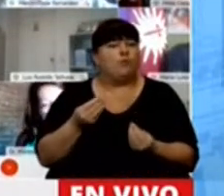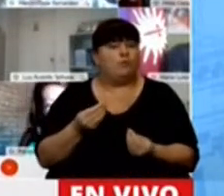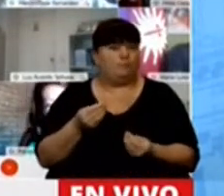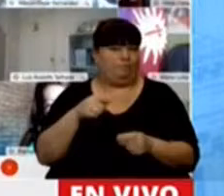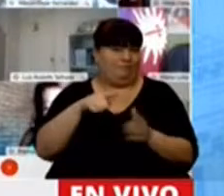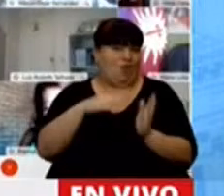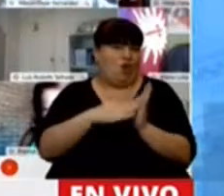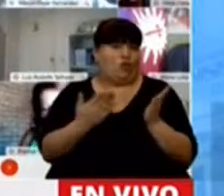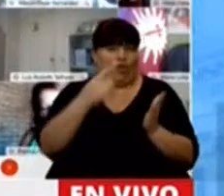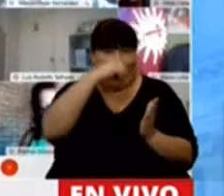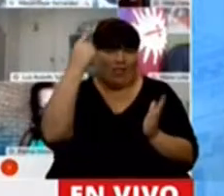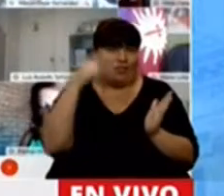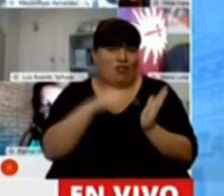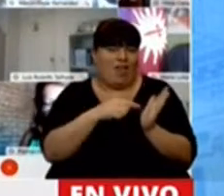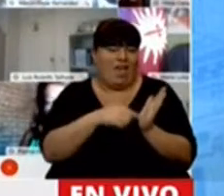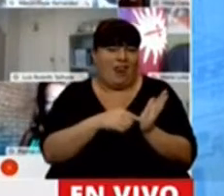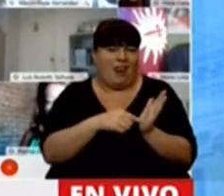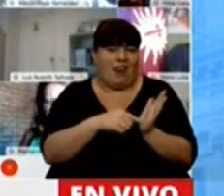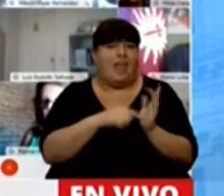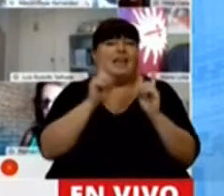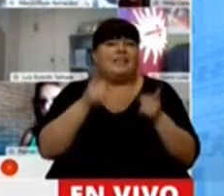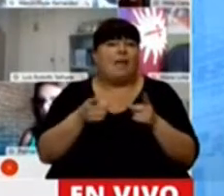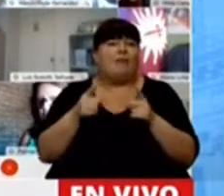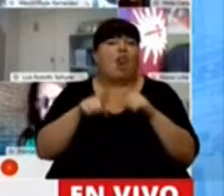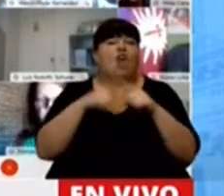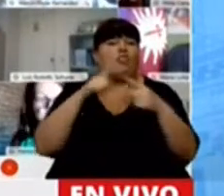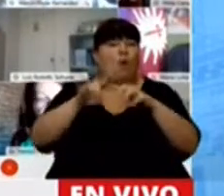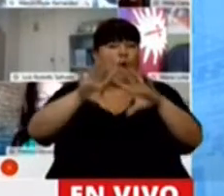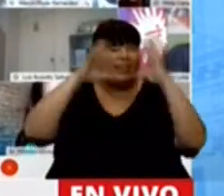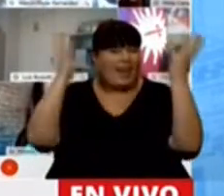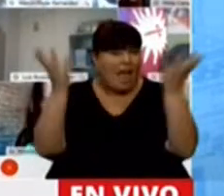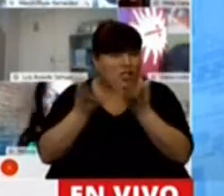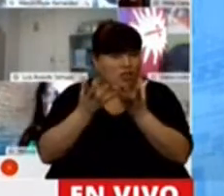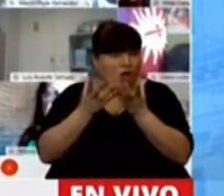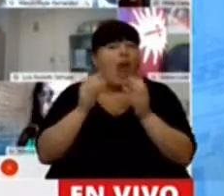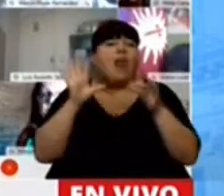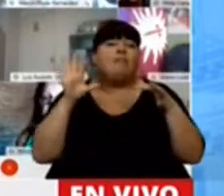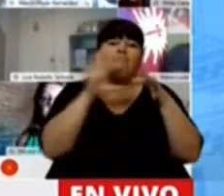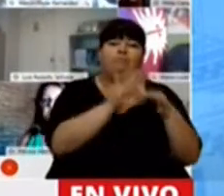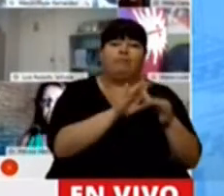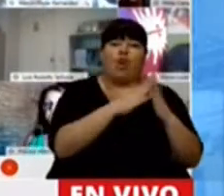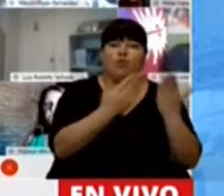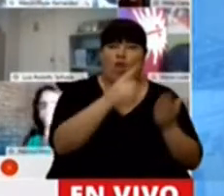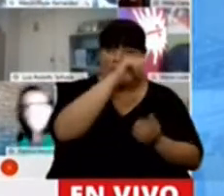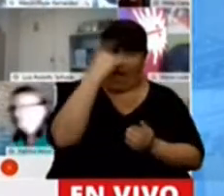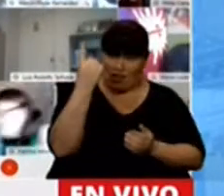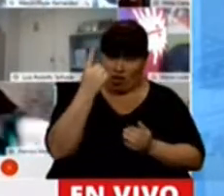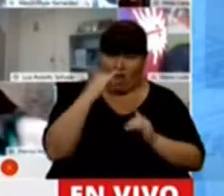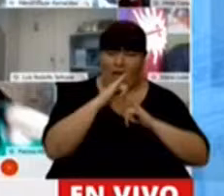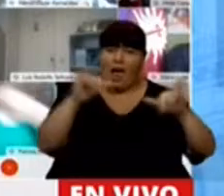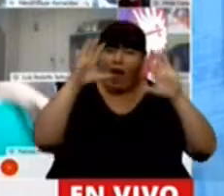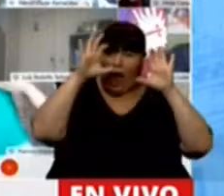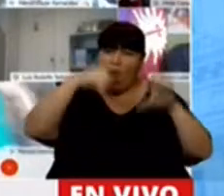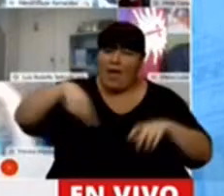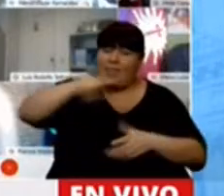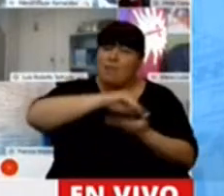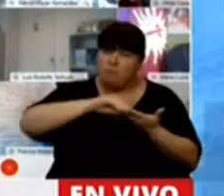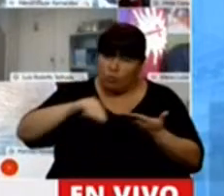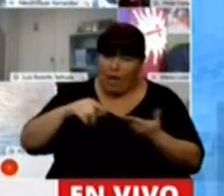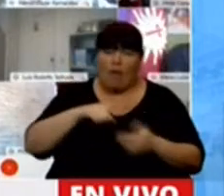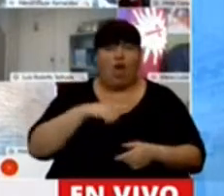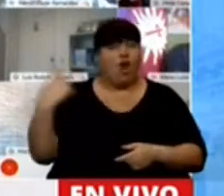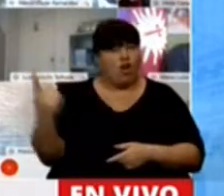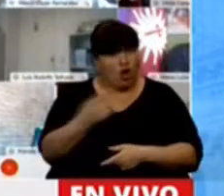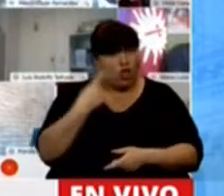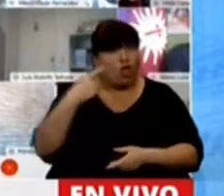en la Constitución Nacional y en los tratados internacionales con jerarquía constitucional. Quiero recordarle a los diputados que muchos de